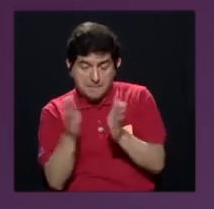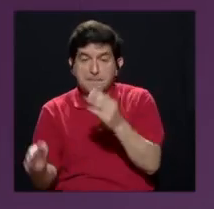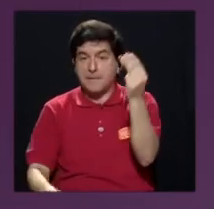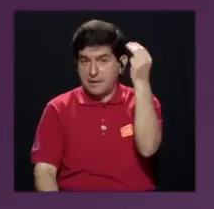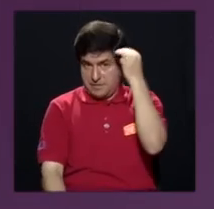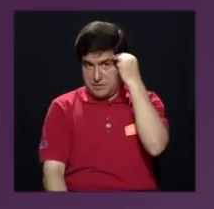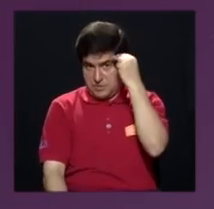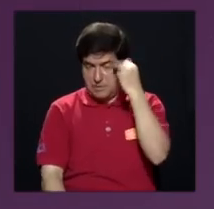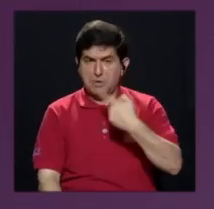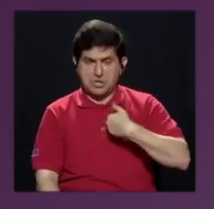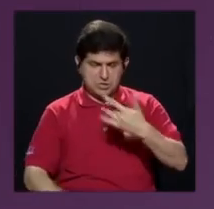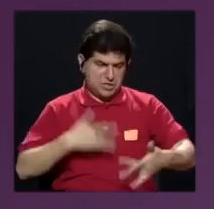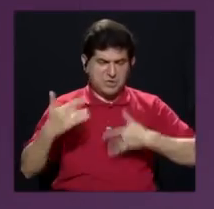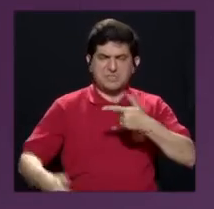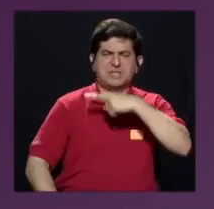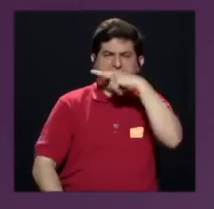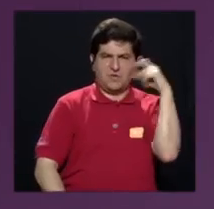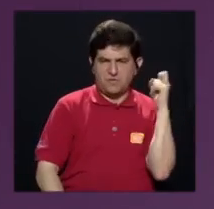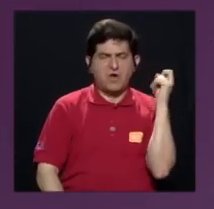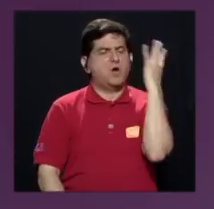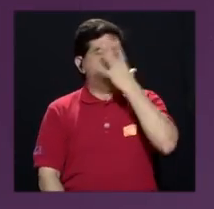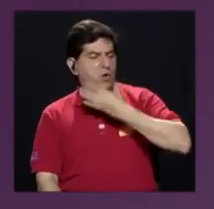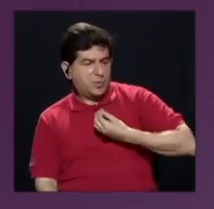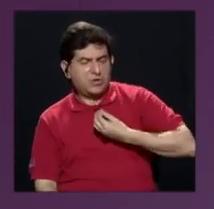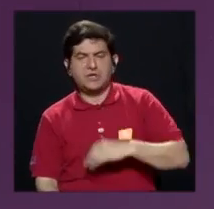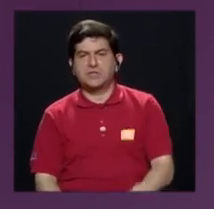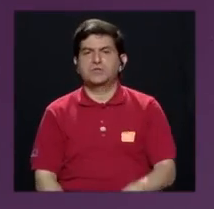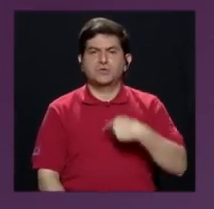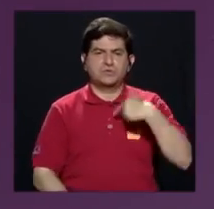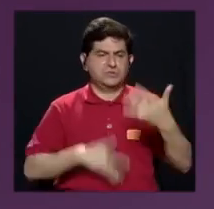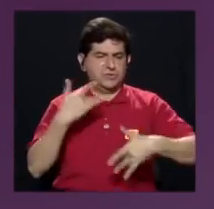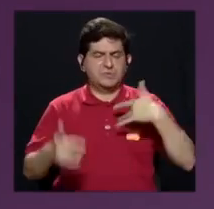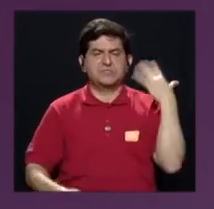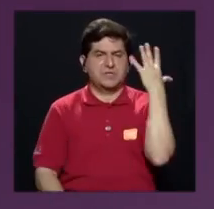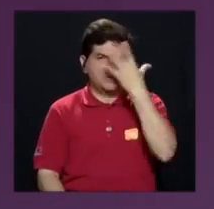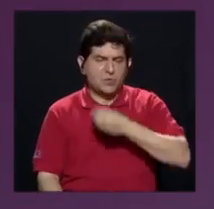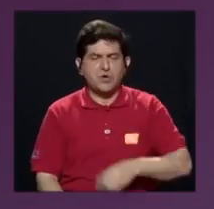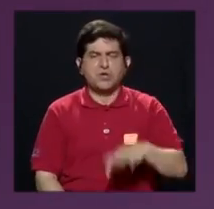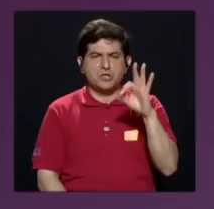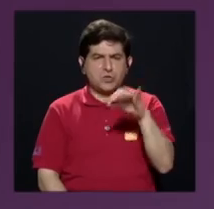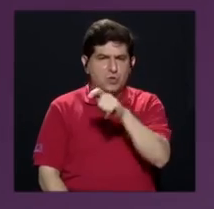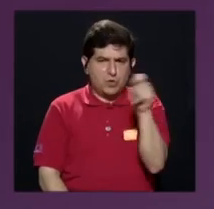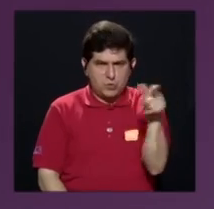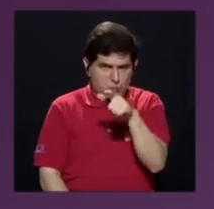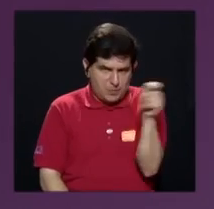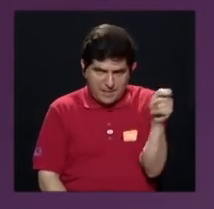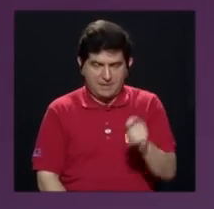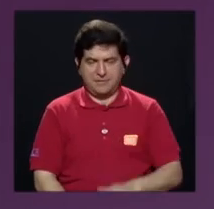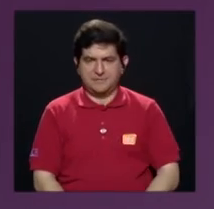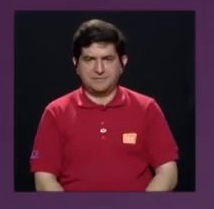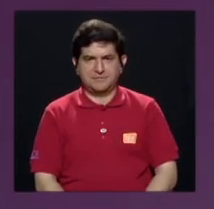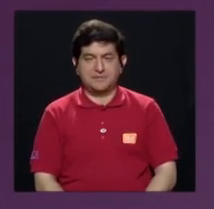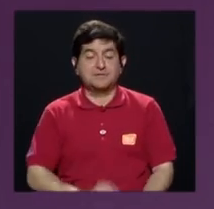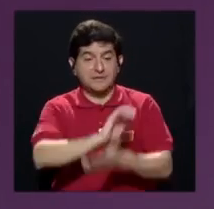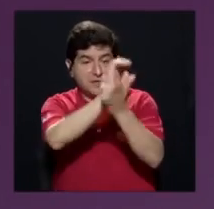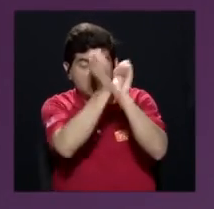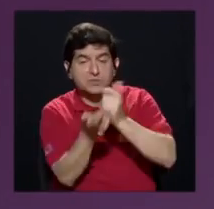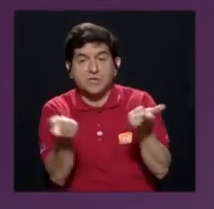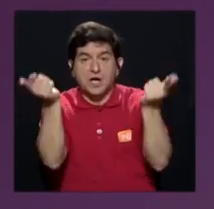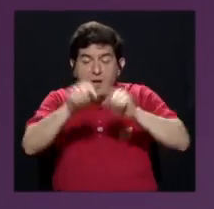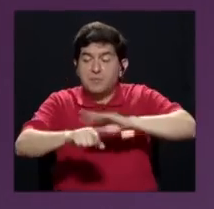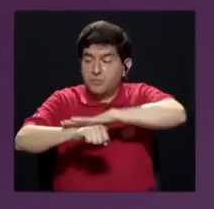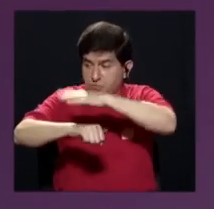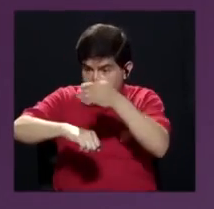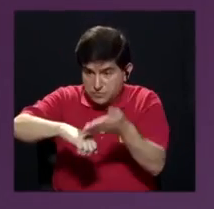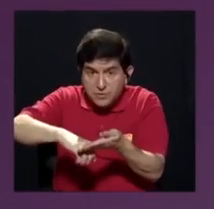si me siento feo si me siento bonita si me siento bonita a lo largo de los nueve meses si los cambios que ocurren en el